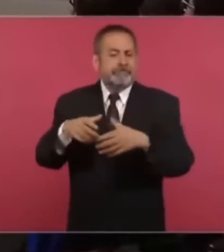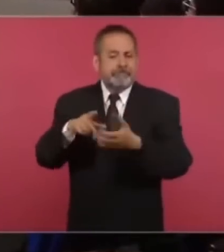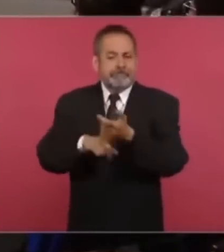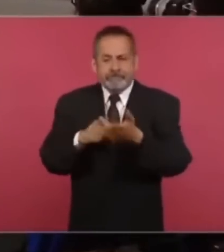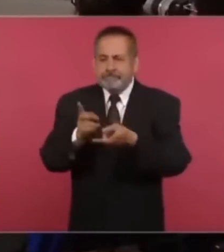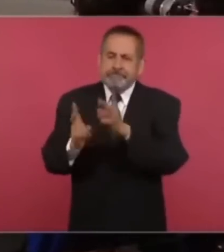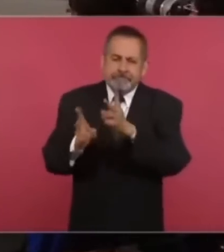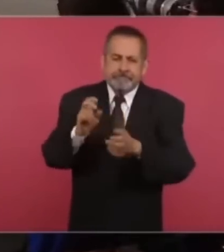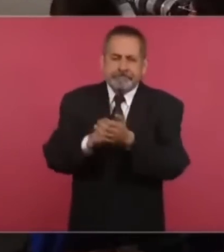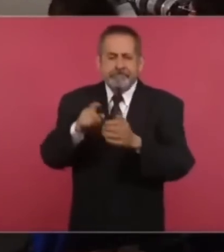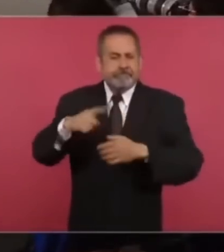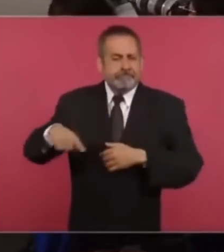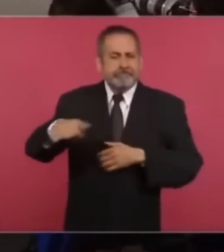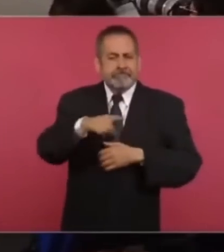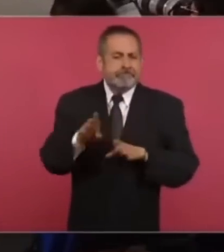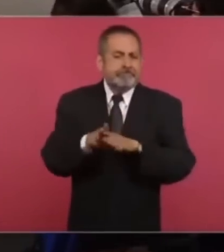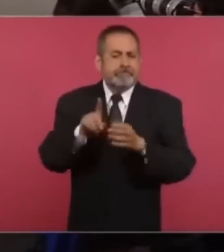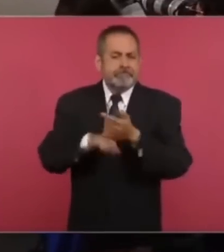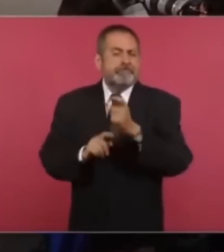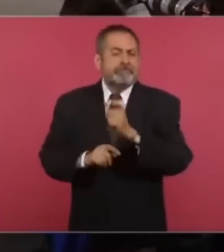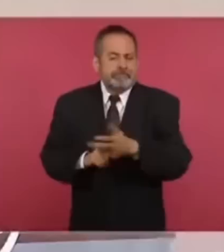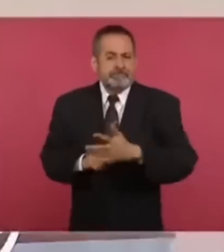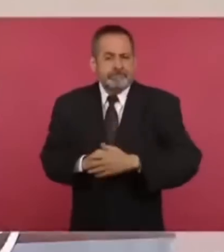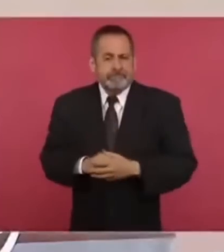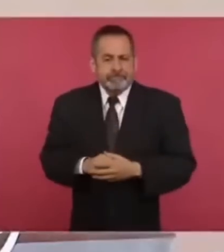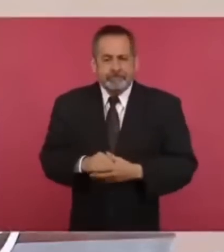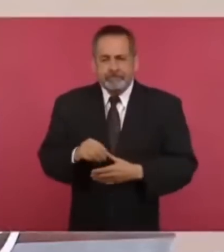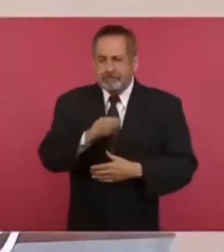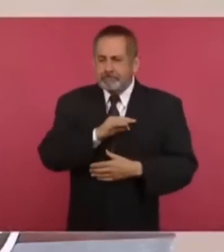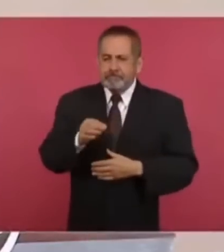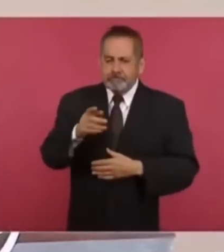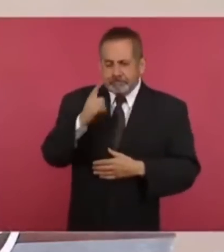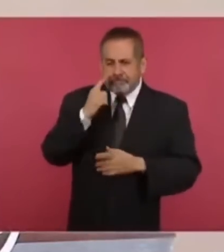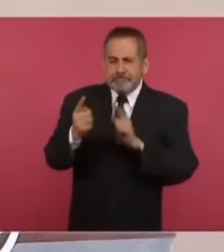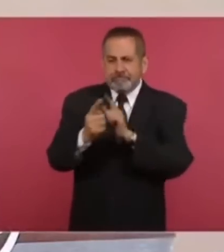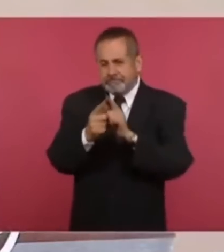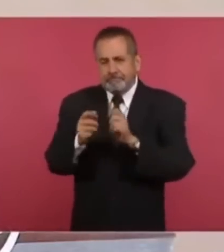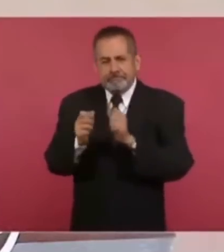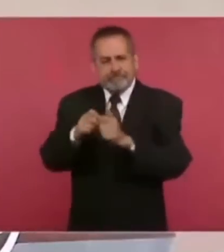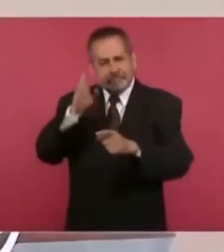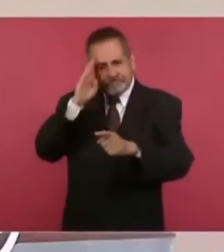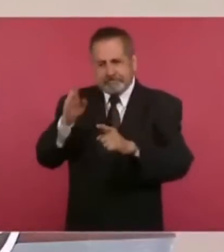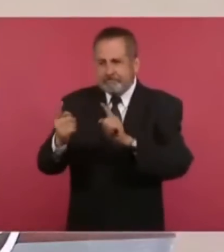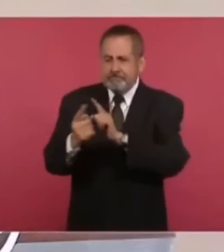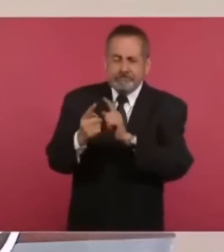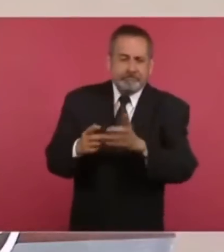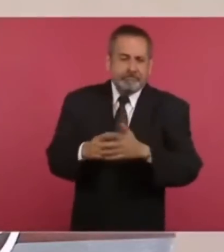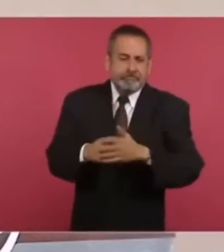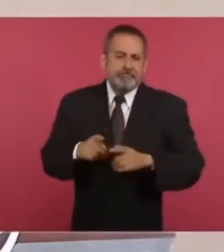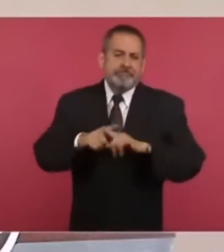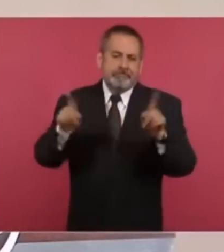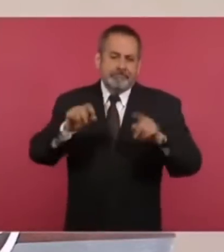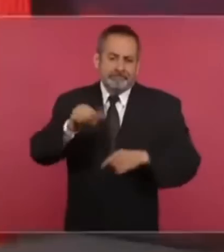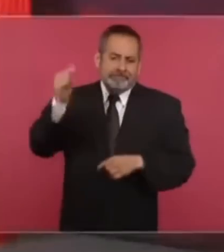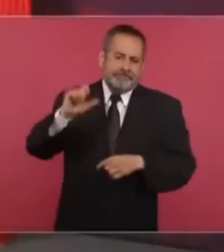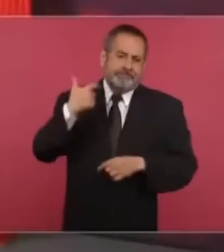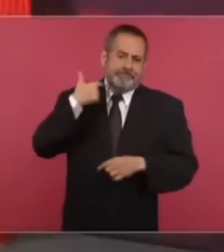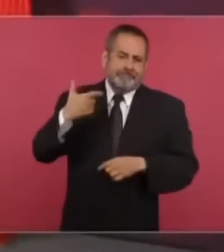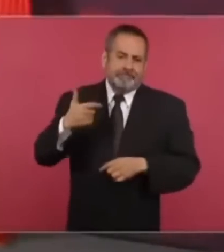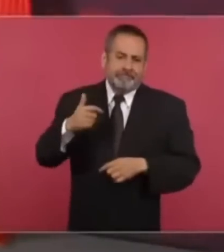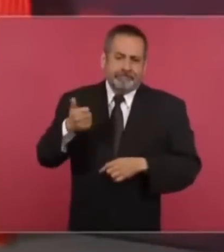a platicarles de cómo se puedan acercar al Señor. Al contrario, a diferencia de pues las